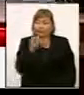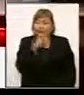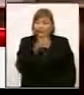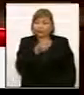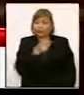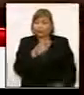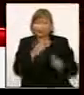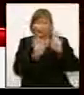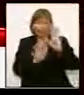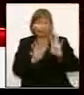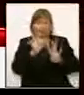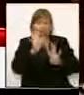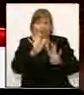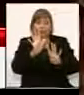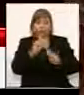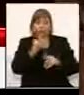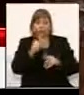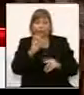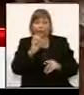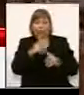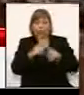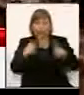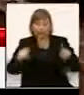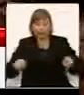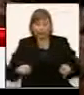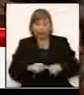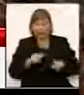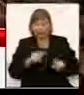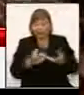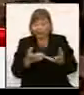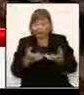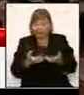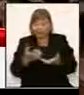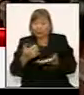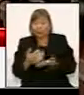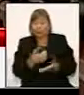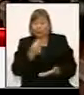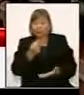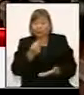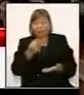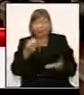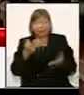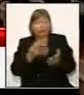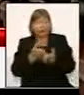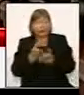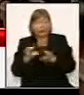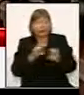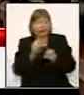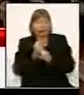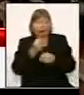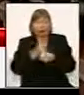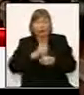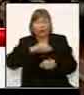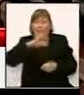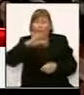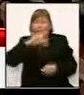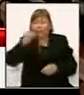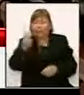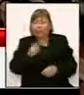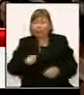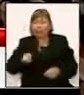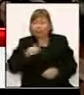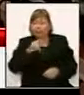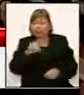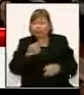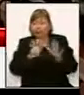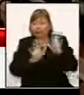Esas 19 hectáreas que ustedes dicen quieren que se recupere para hacer el trébol, ¿10 o